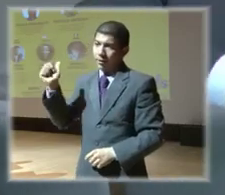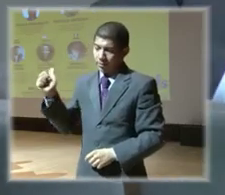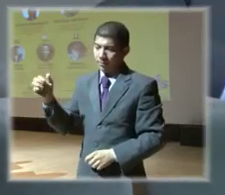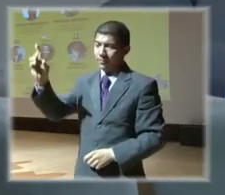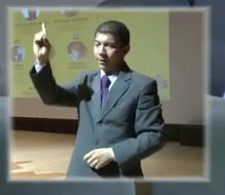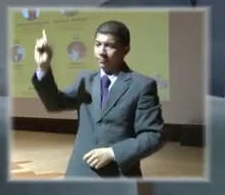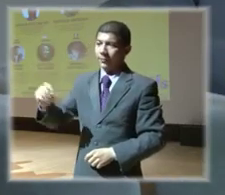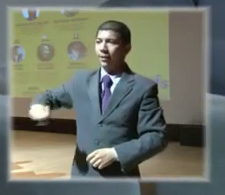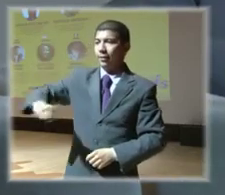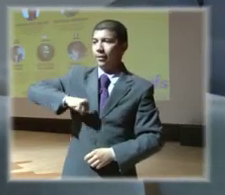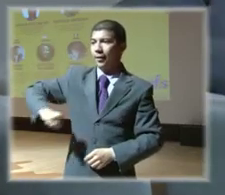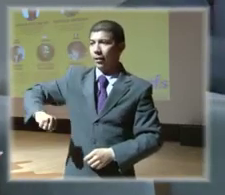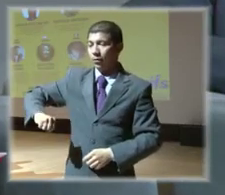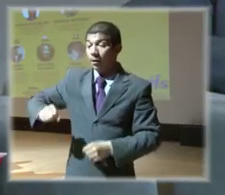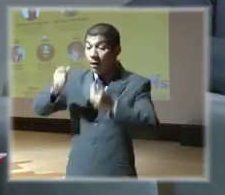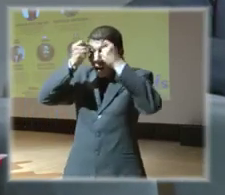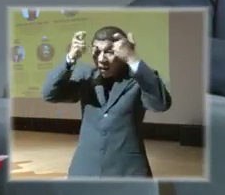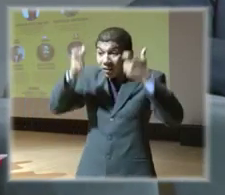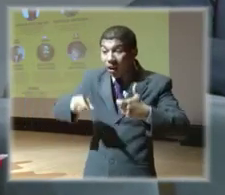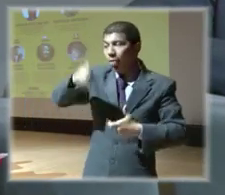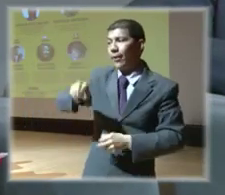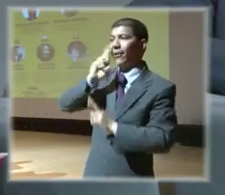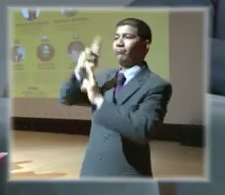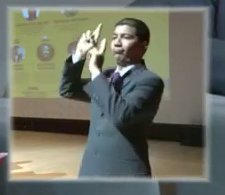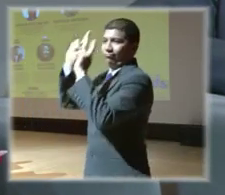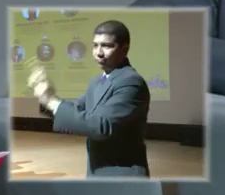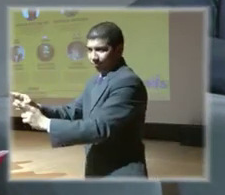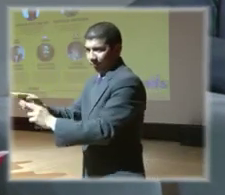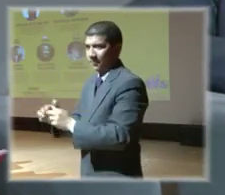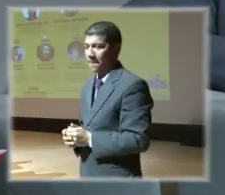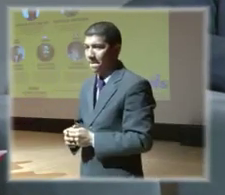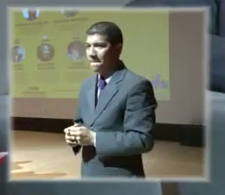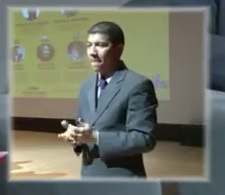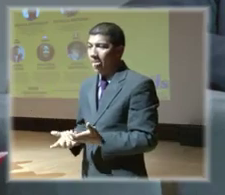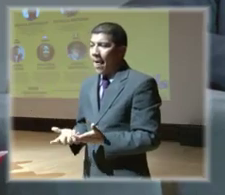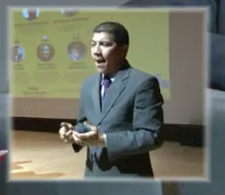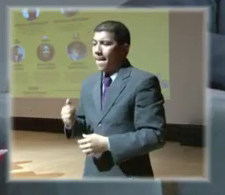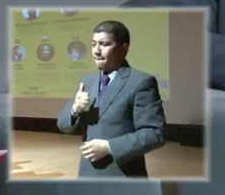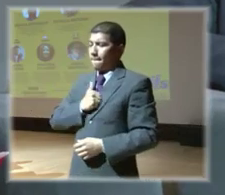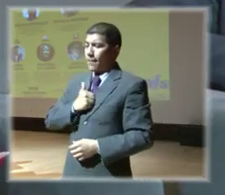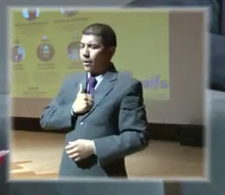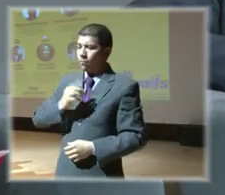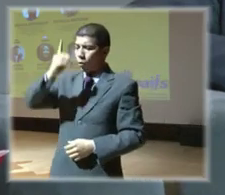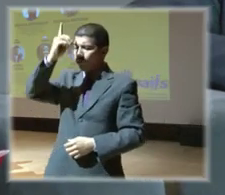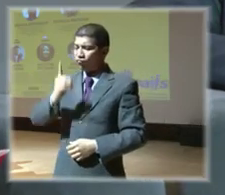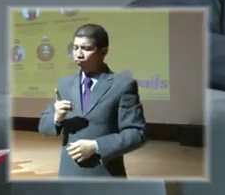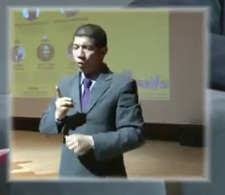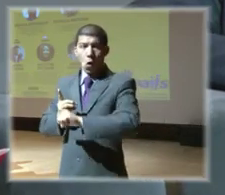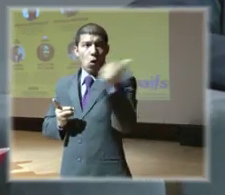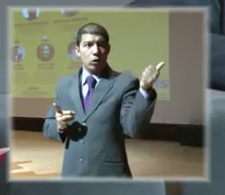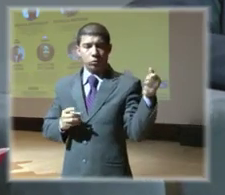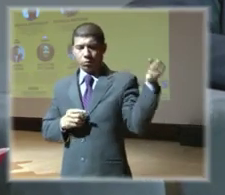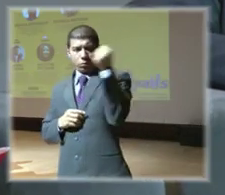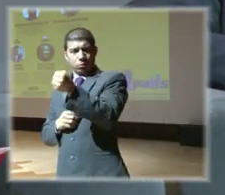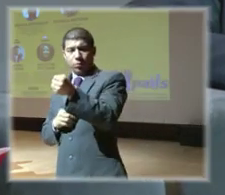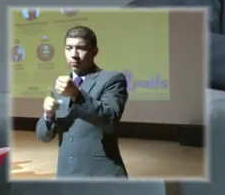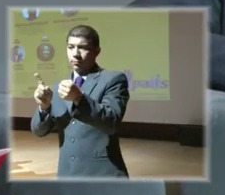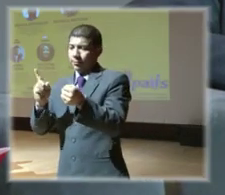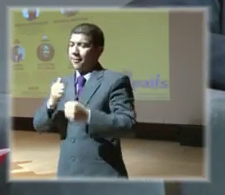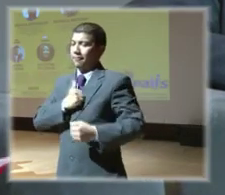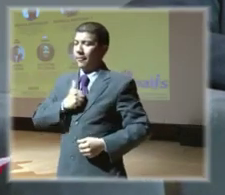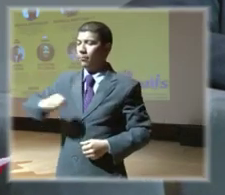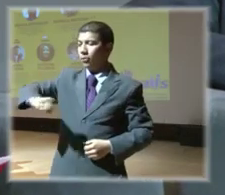deben ser reconocidas por el Estado. Rechaza un modelo de sustitución de la voluntad y exige la adopción de un modelo de